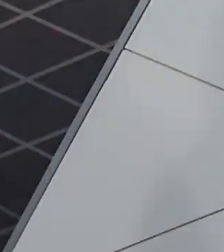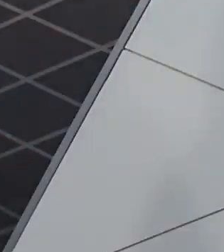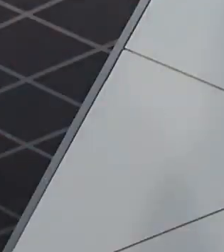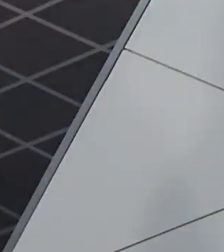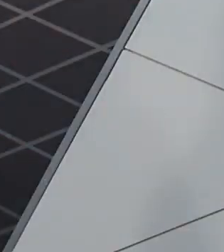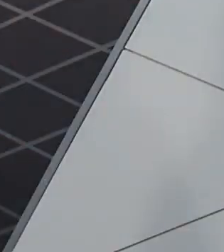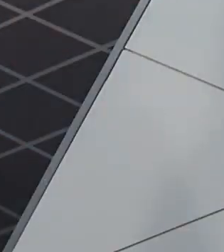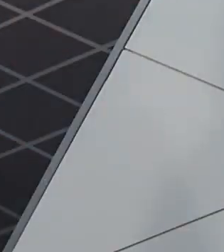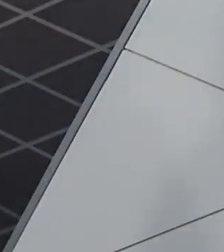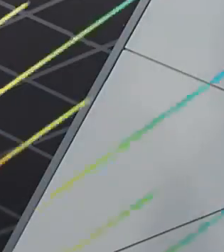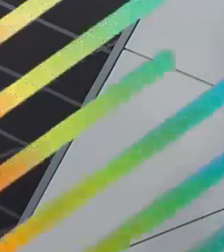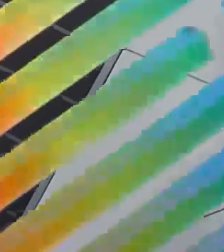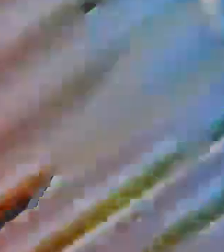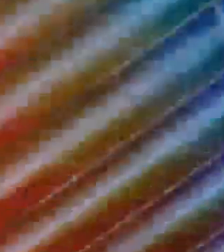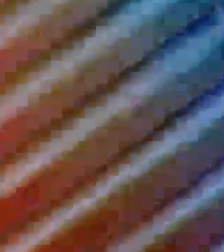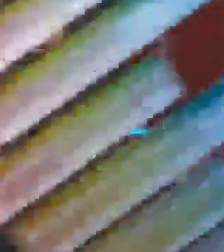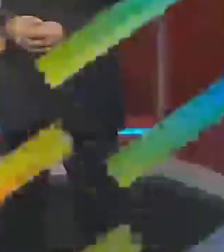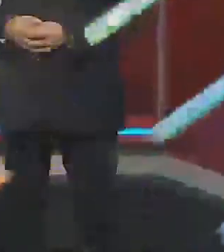Antofagasta.